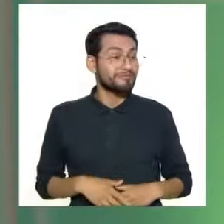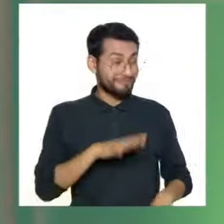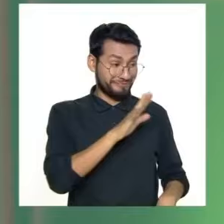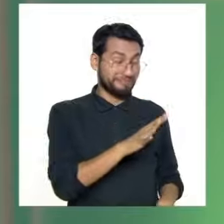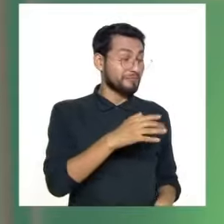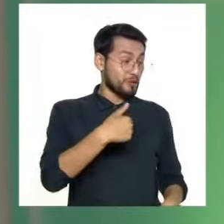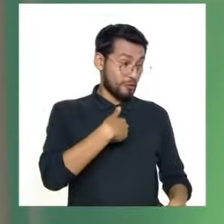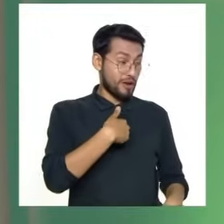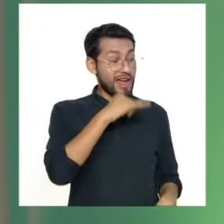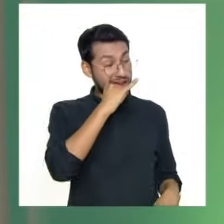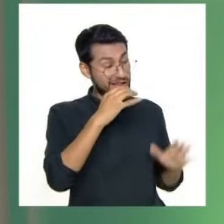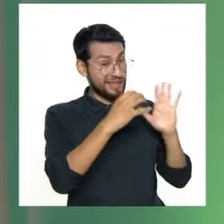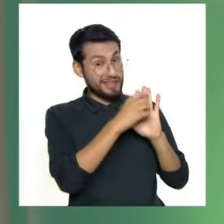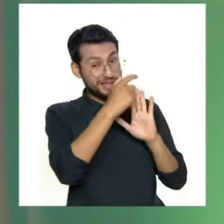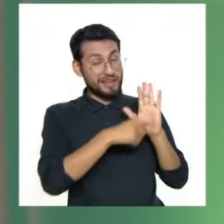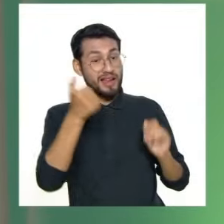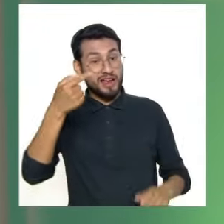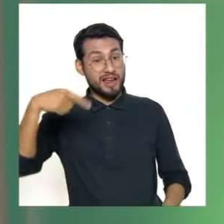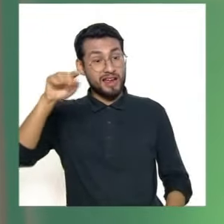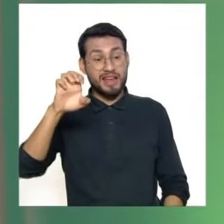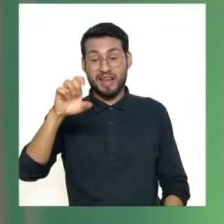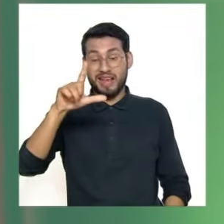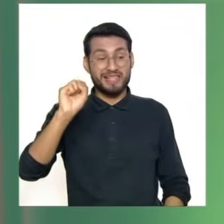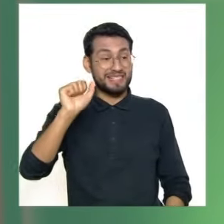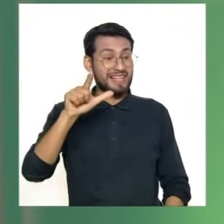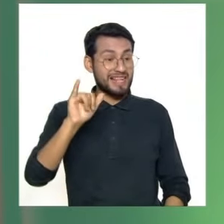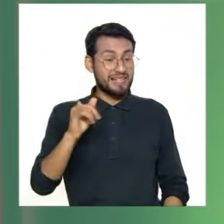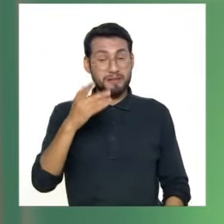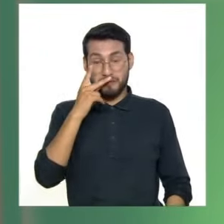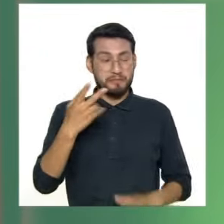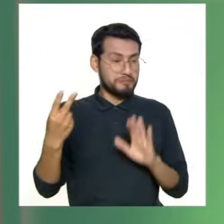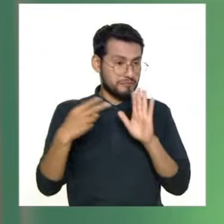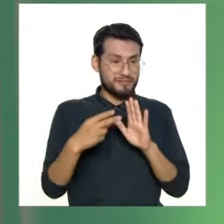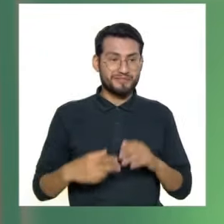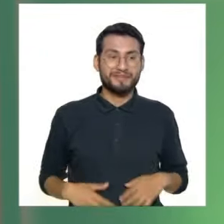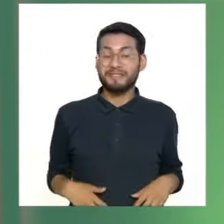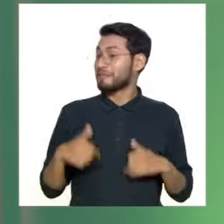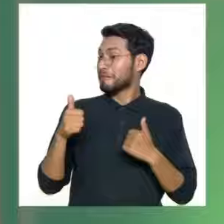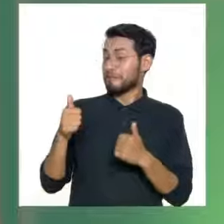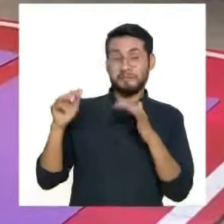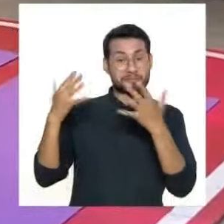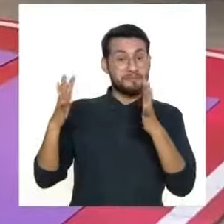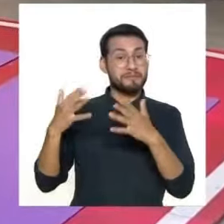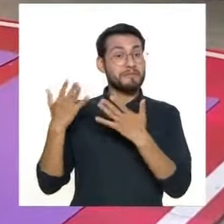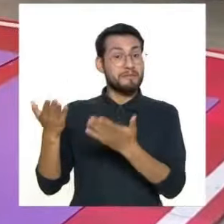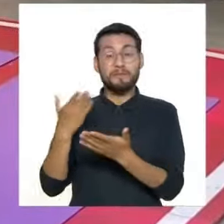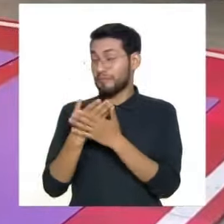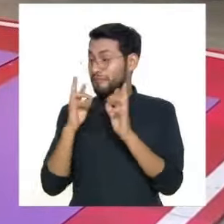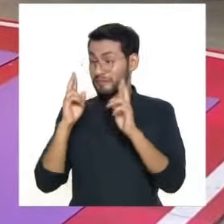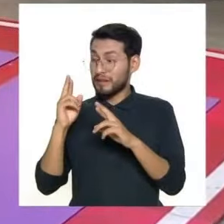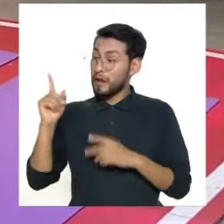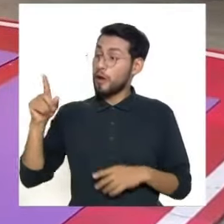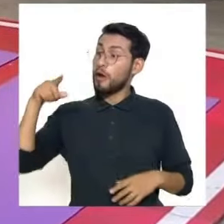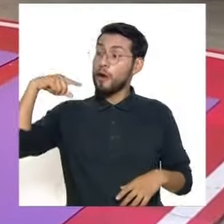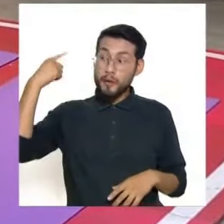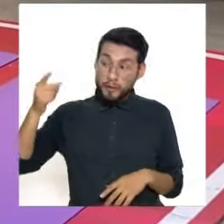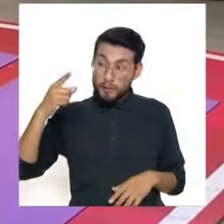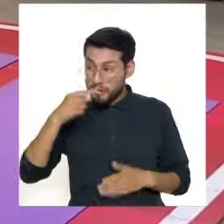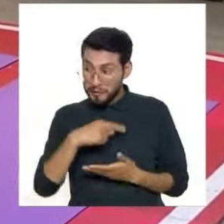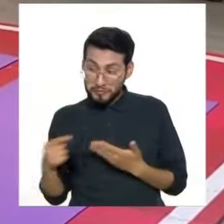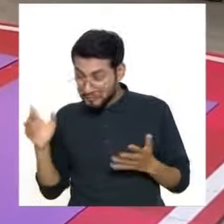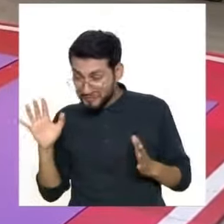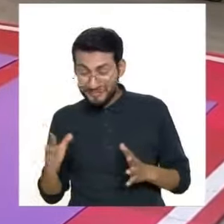instagram como @ali y ahí me pueden encontrar Perfecto muchísimas gracias espero que nos veamos el próximo la